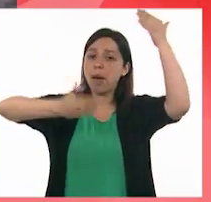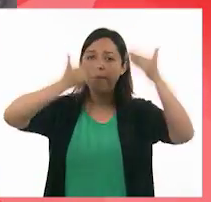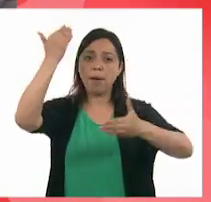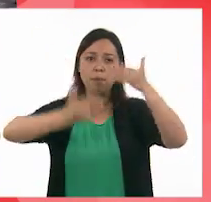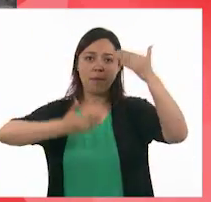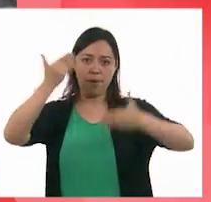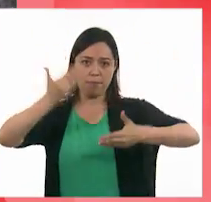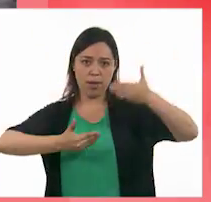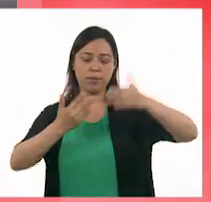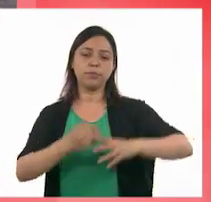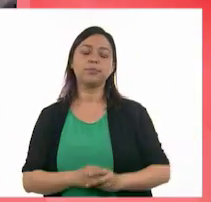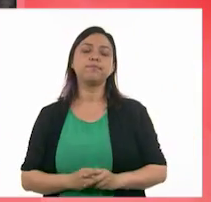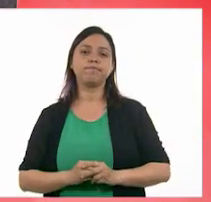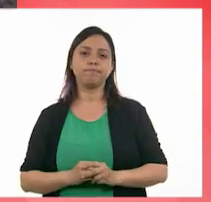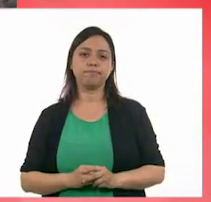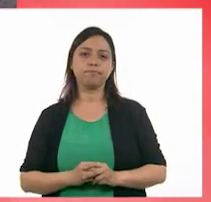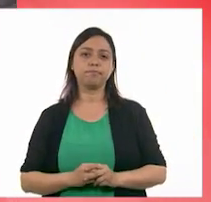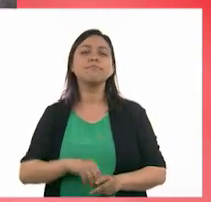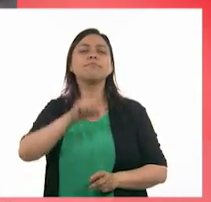podemos ver